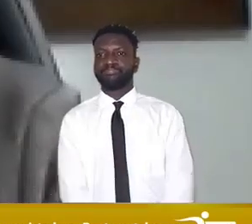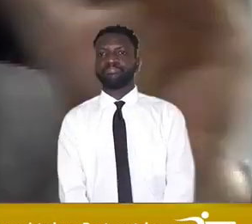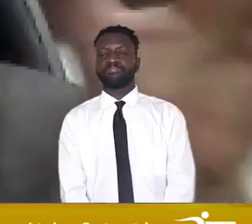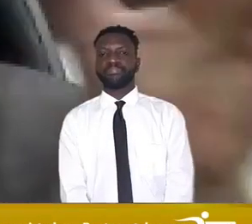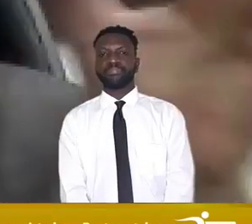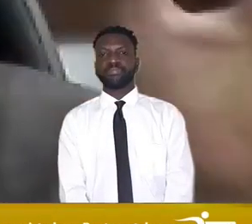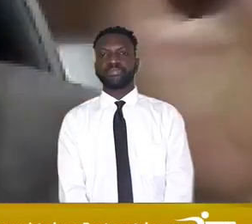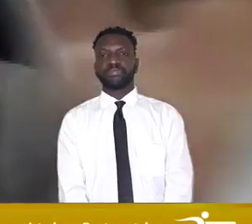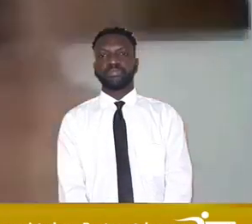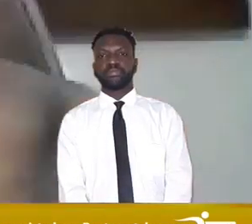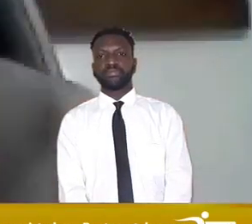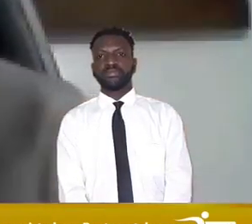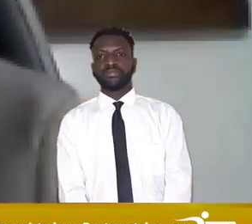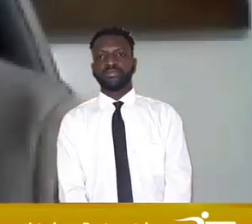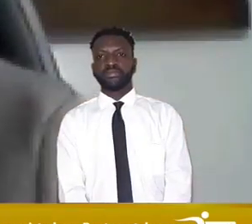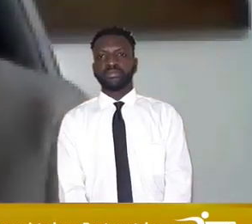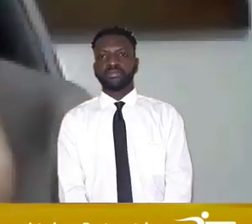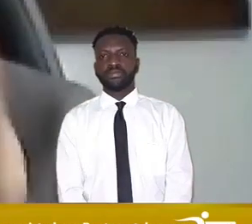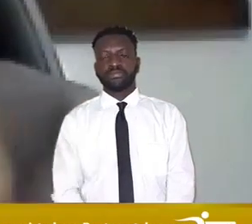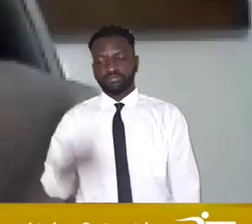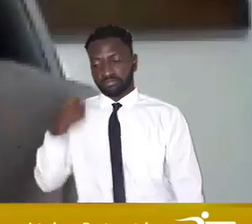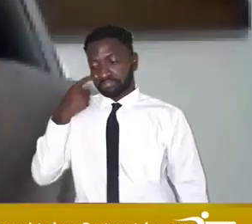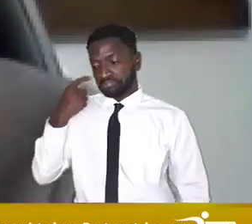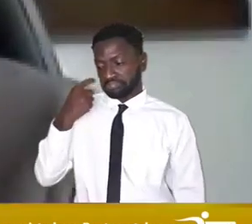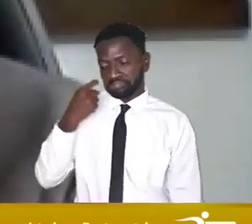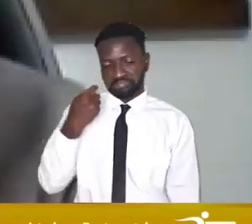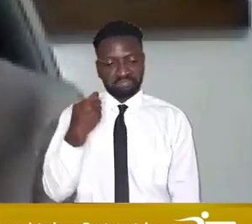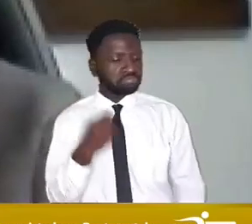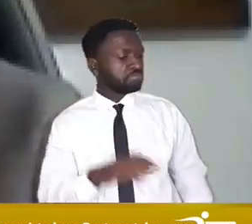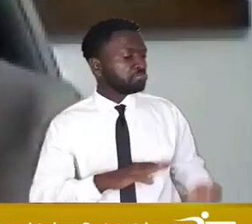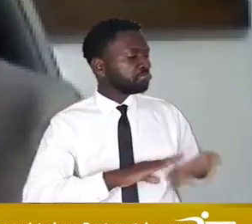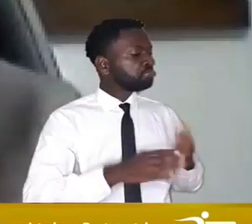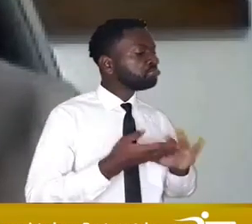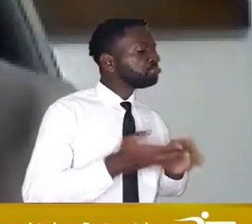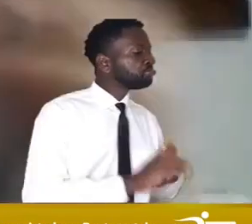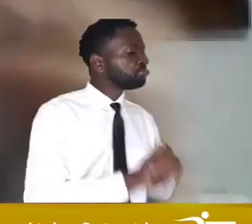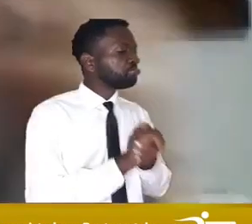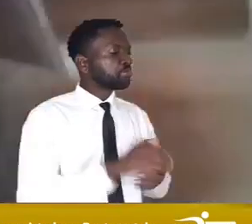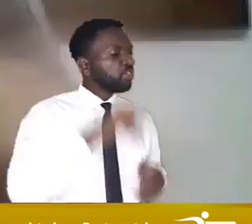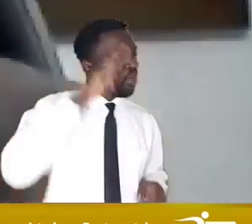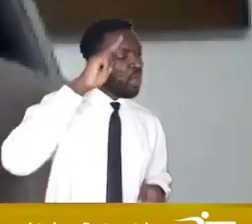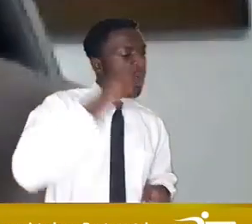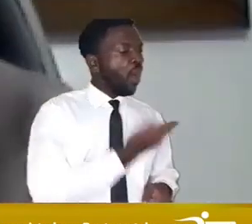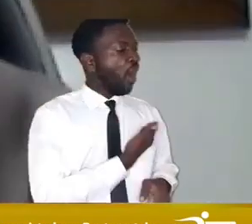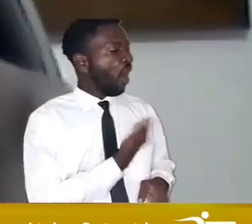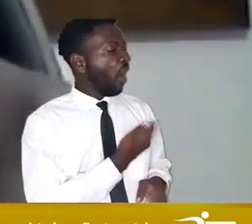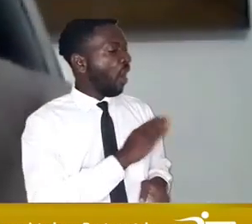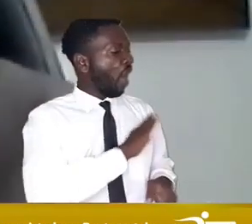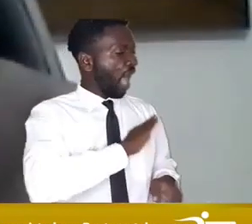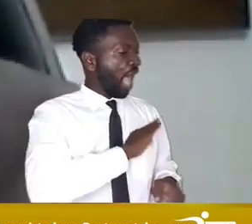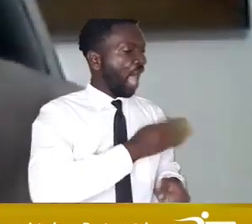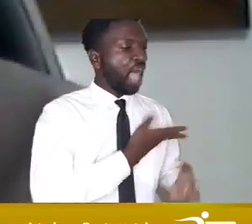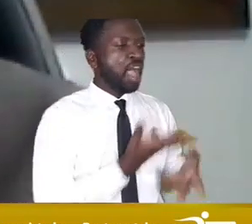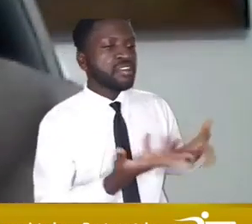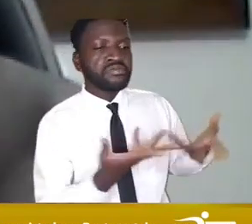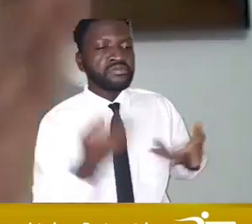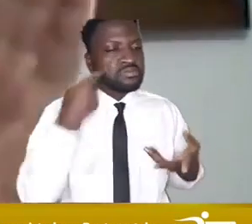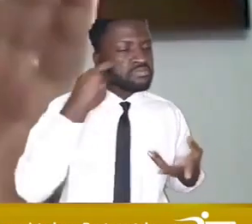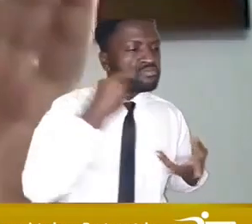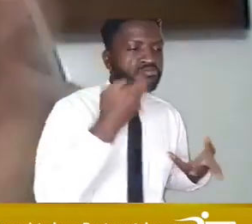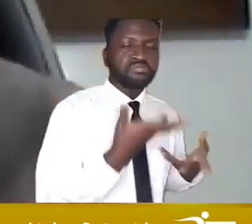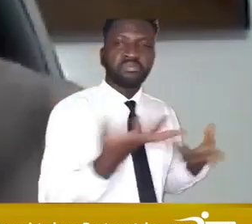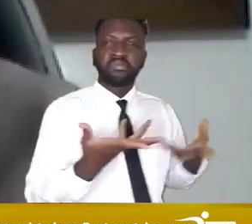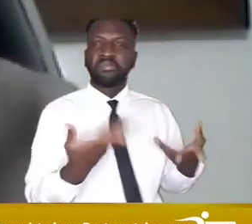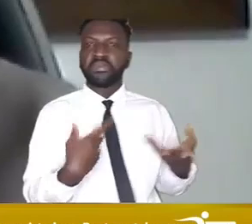Me busco es el amigo de la alcaldía, me busco al gobernador, me busco al político, me busco al otro